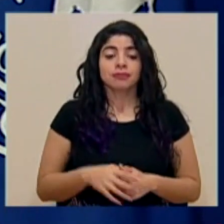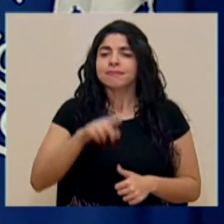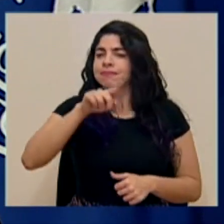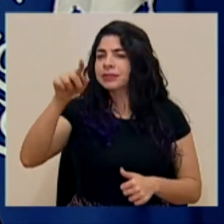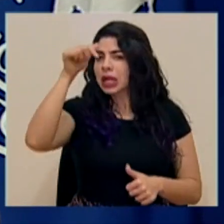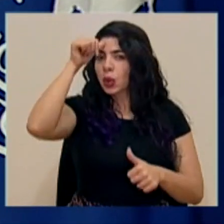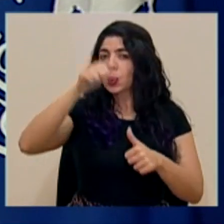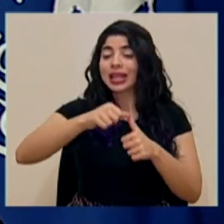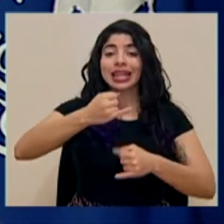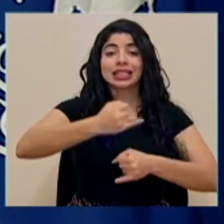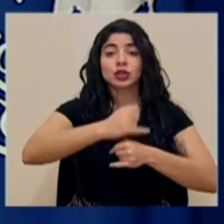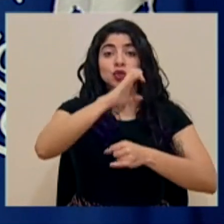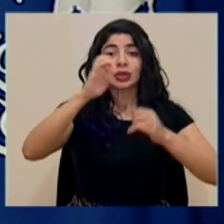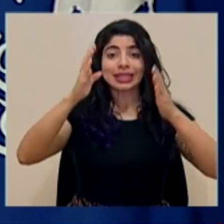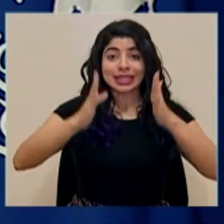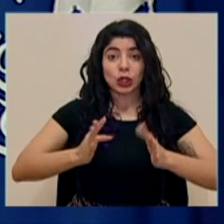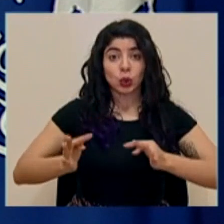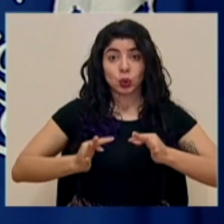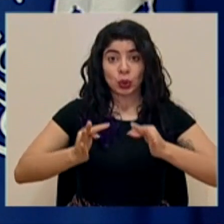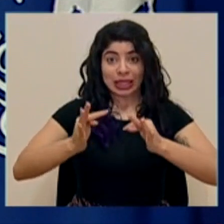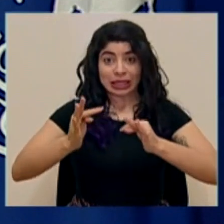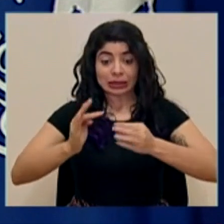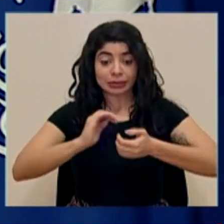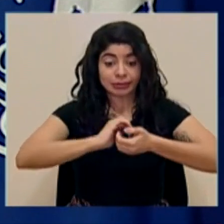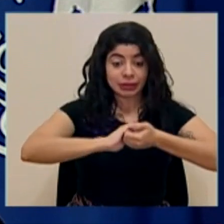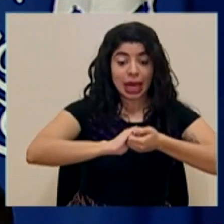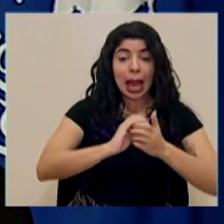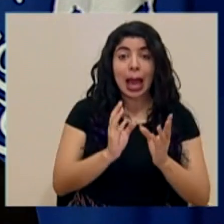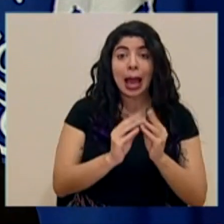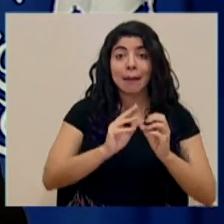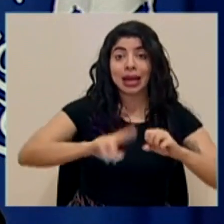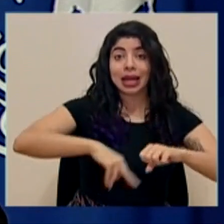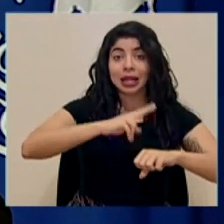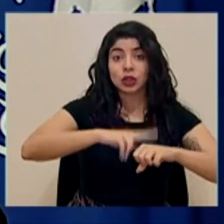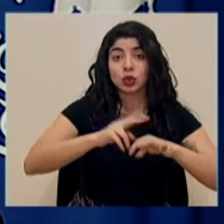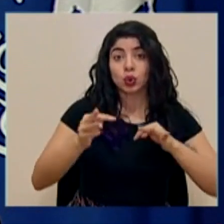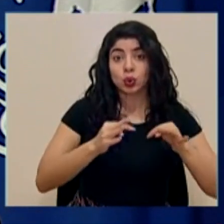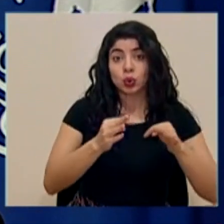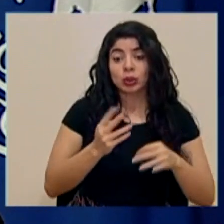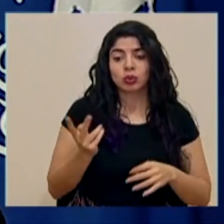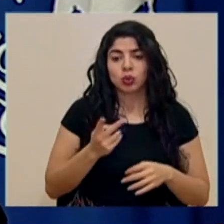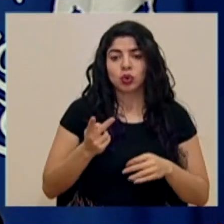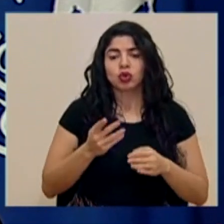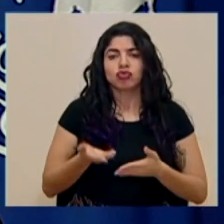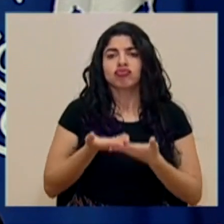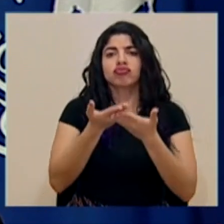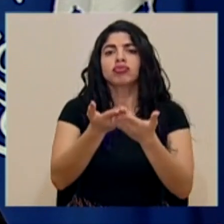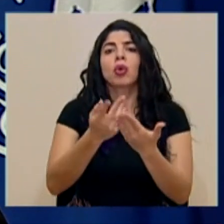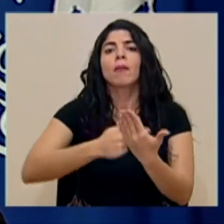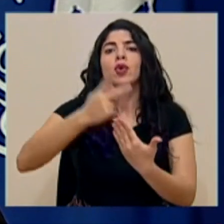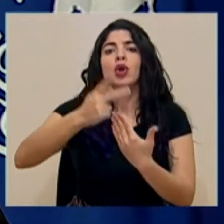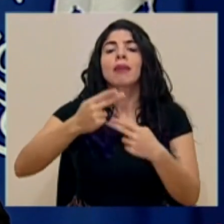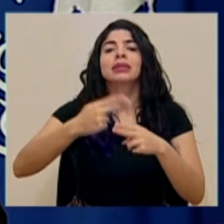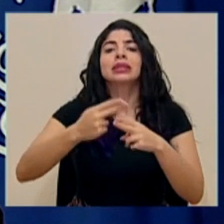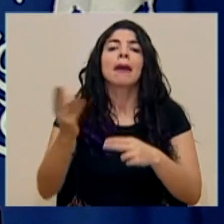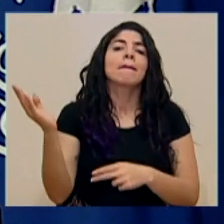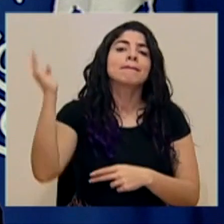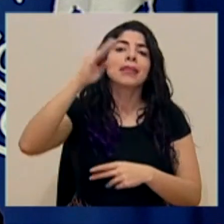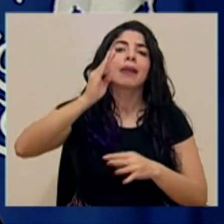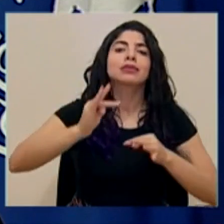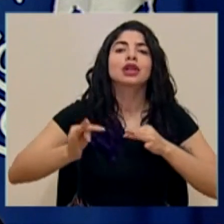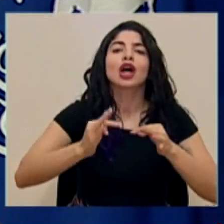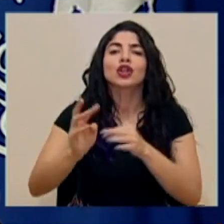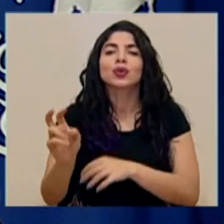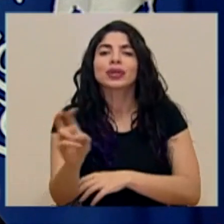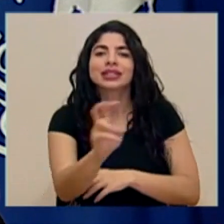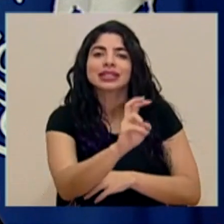Recordemos que el Instituto Costarricense de Turismo, en unión con la Cámara Nacional de Turismo, puso a disposición un programa que se llama Vamos a Turistear,